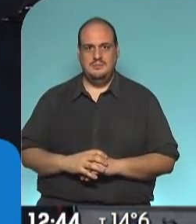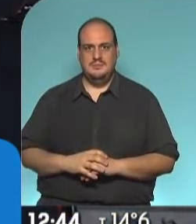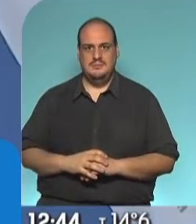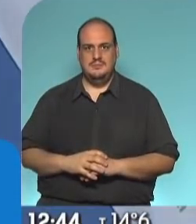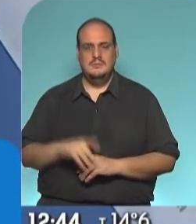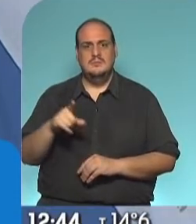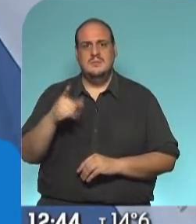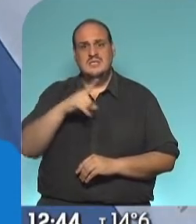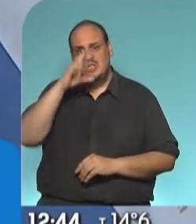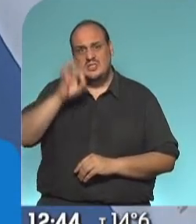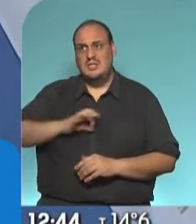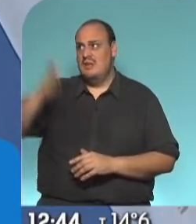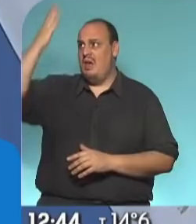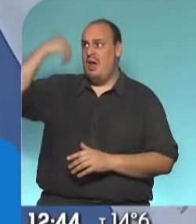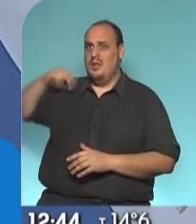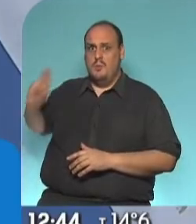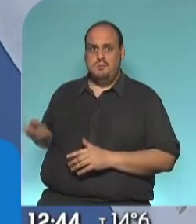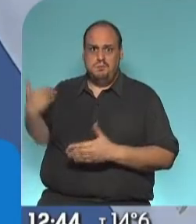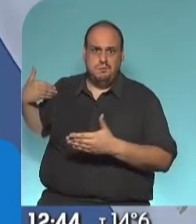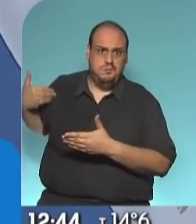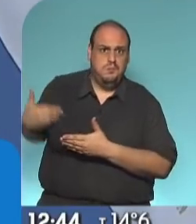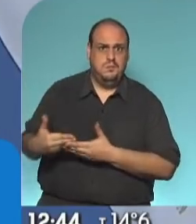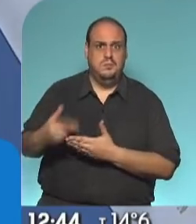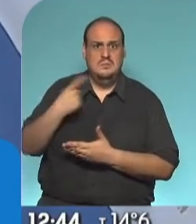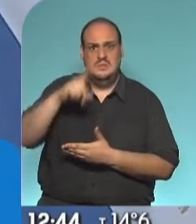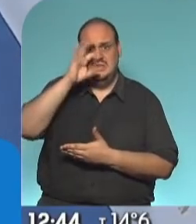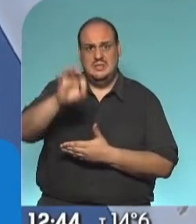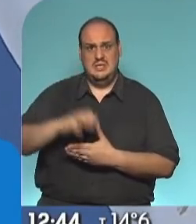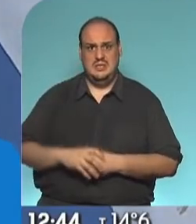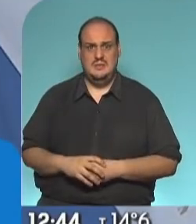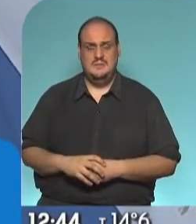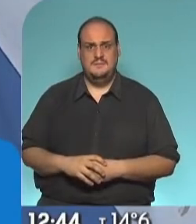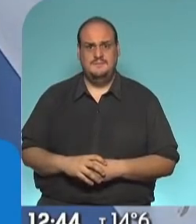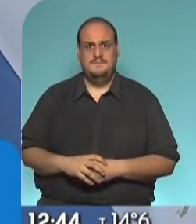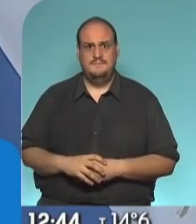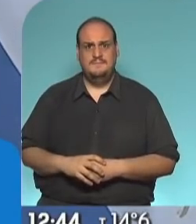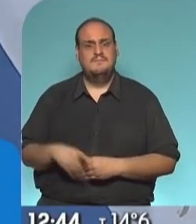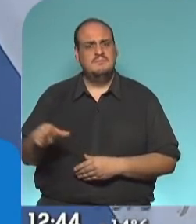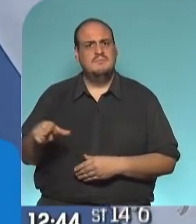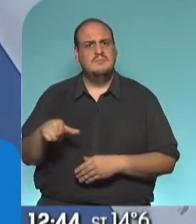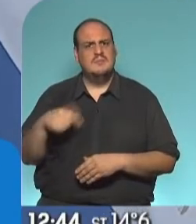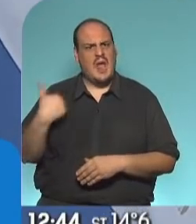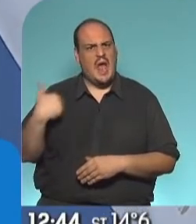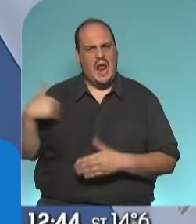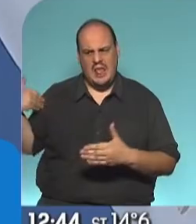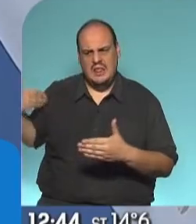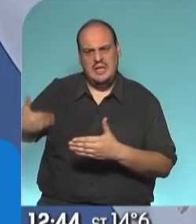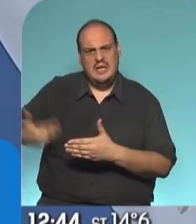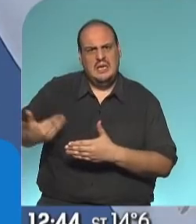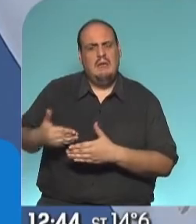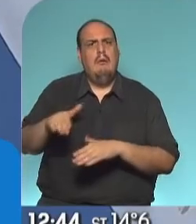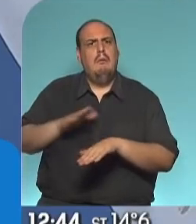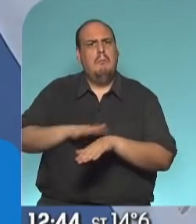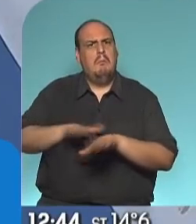Y han pasado 170 años de su muerte, y muchos momentos de la Argentina se siguen